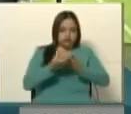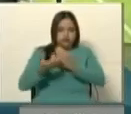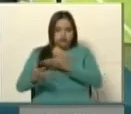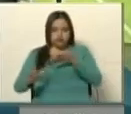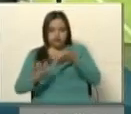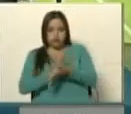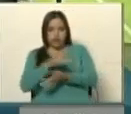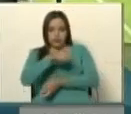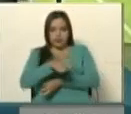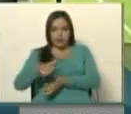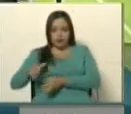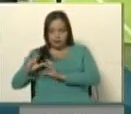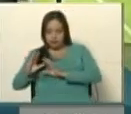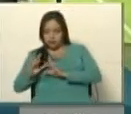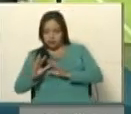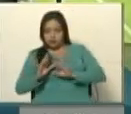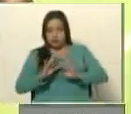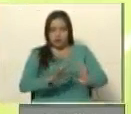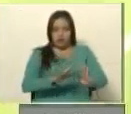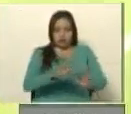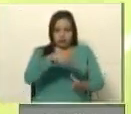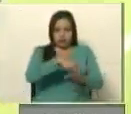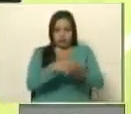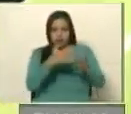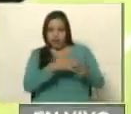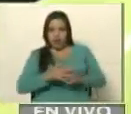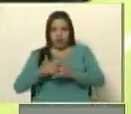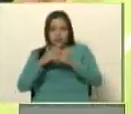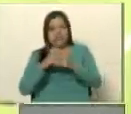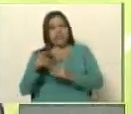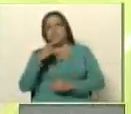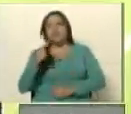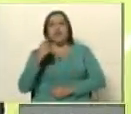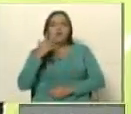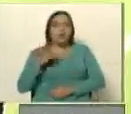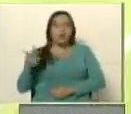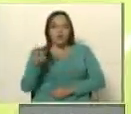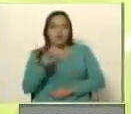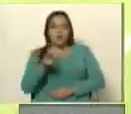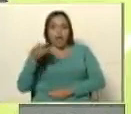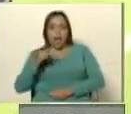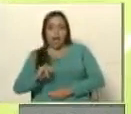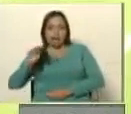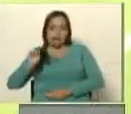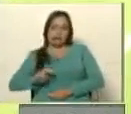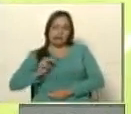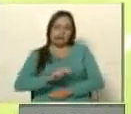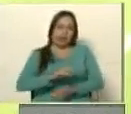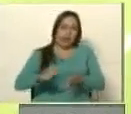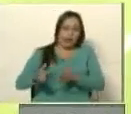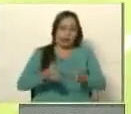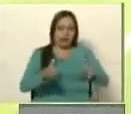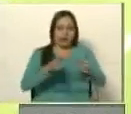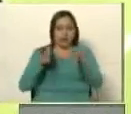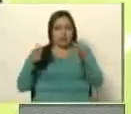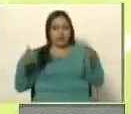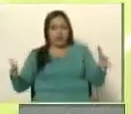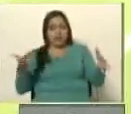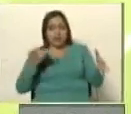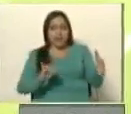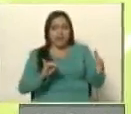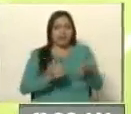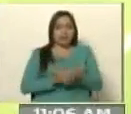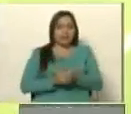aquí, bueno, de supuestamente venezolanos cruzando, por ejemplo, el Río Grande, ¿no? Y se ha desmontado justamente, se ha